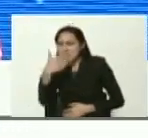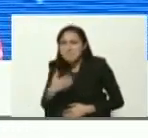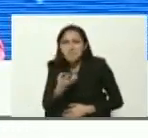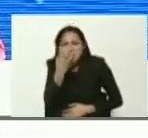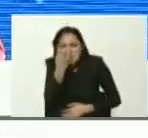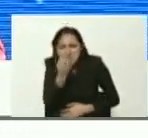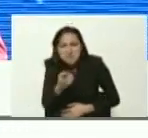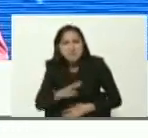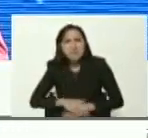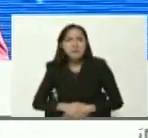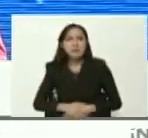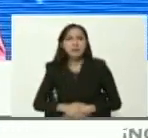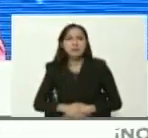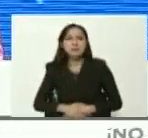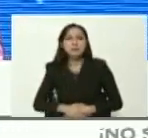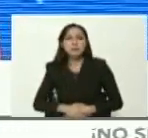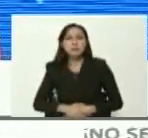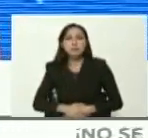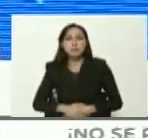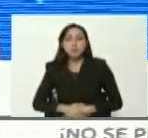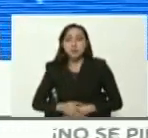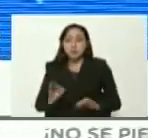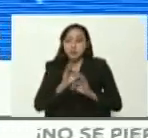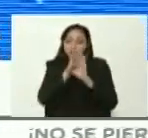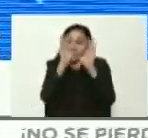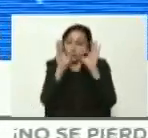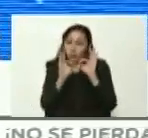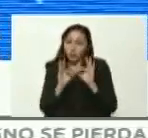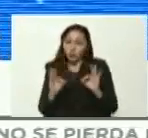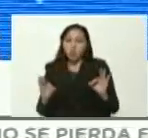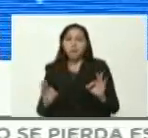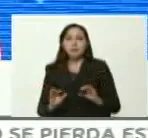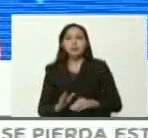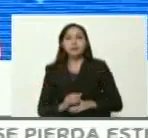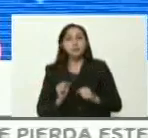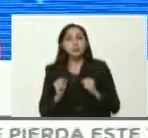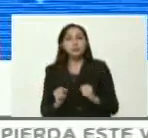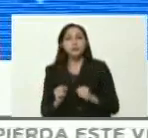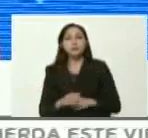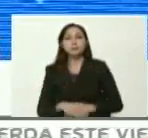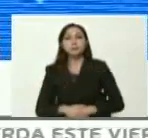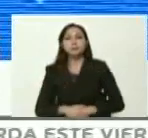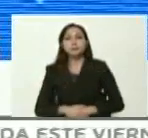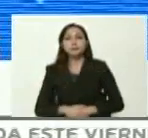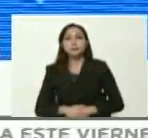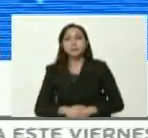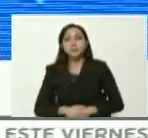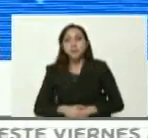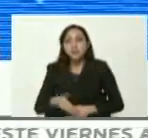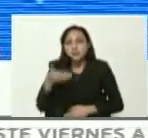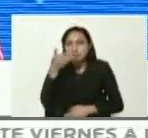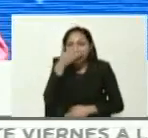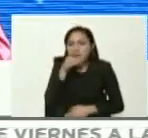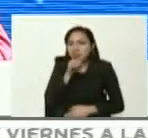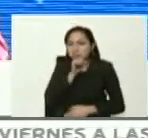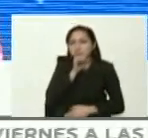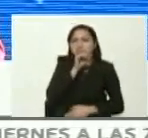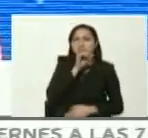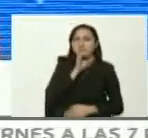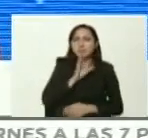público. Eran formas subrepticias, pudiéramos decir enmascaradas,